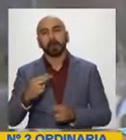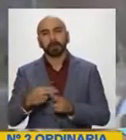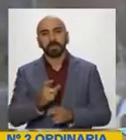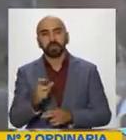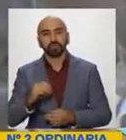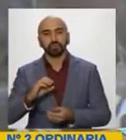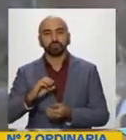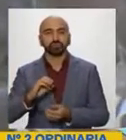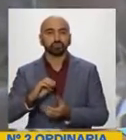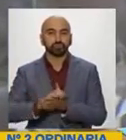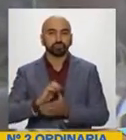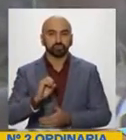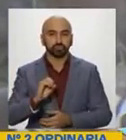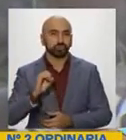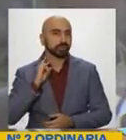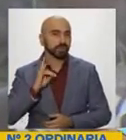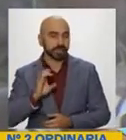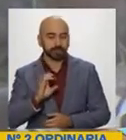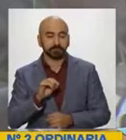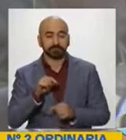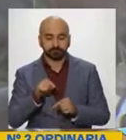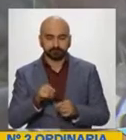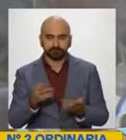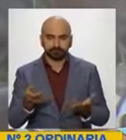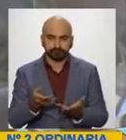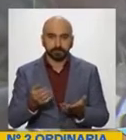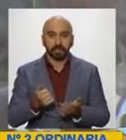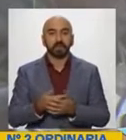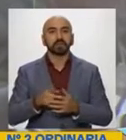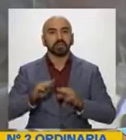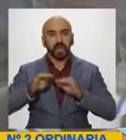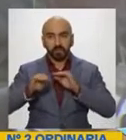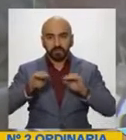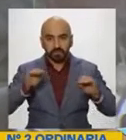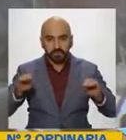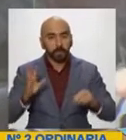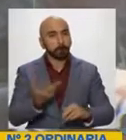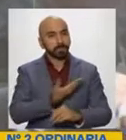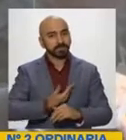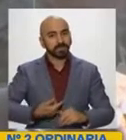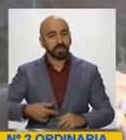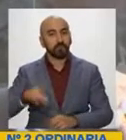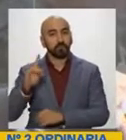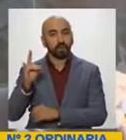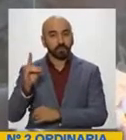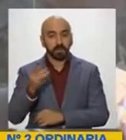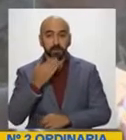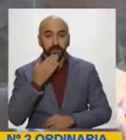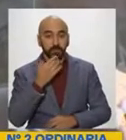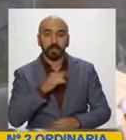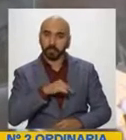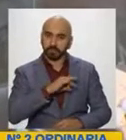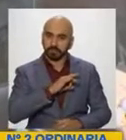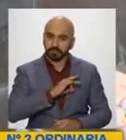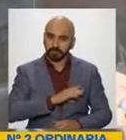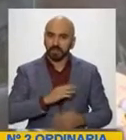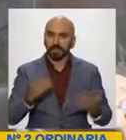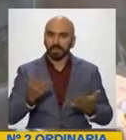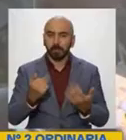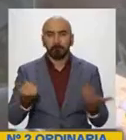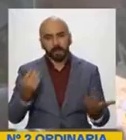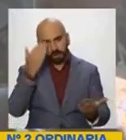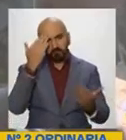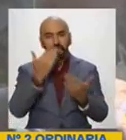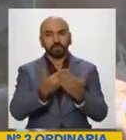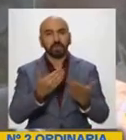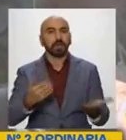mi solidaridad, hacía un llamado a los presidentes de Bolivia y de Chile para que enfrentaran lo que estaba